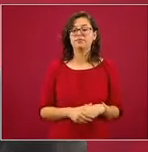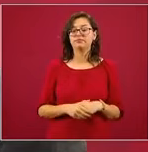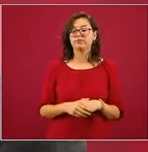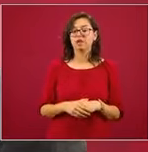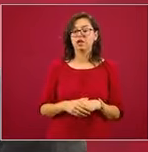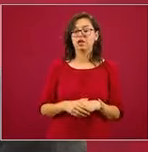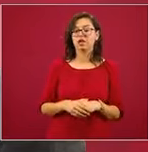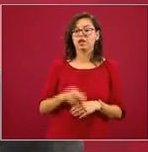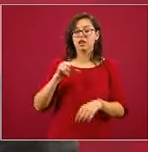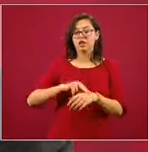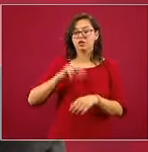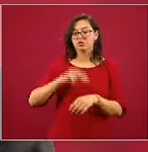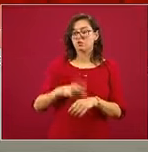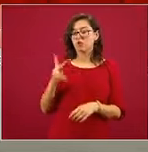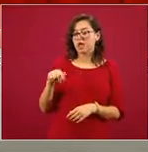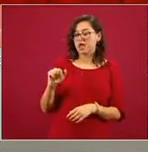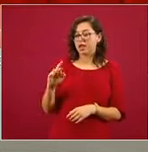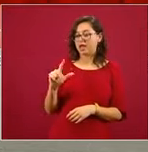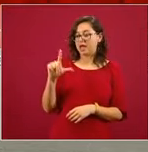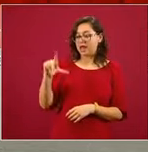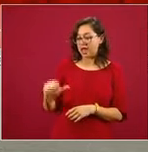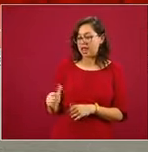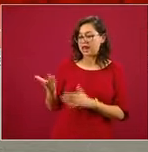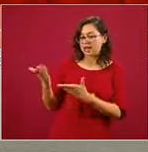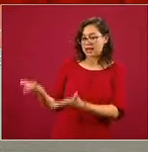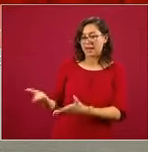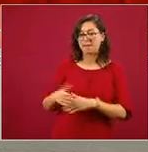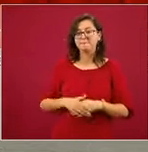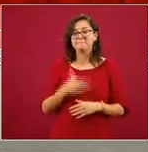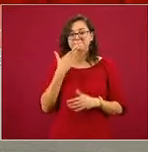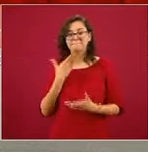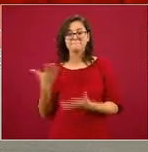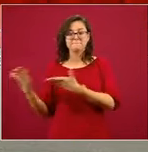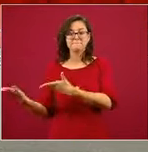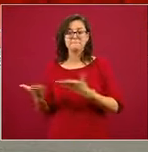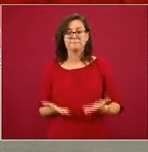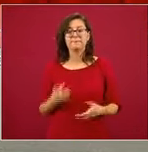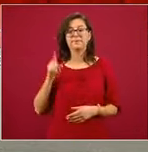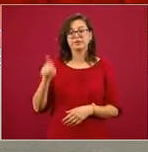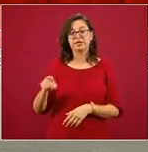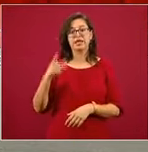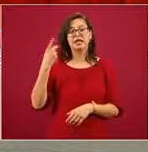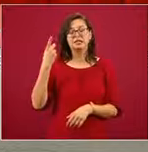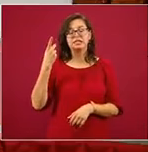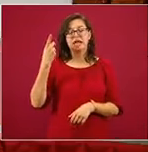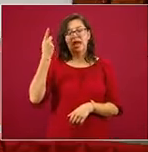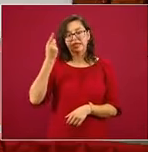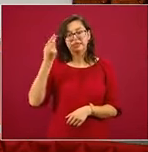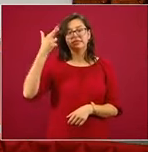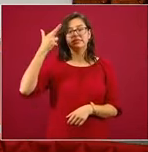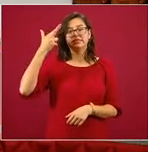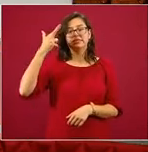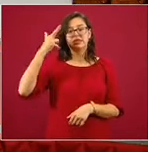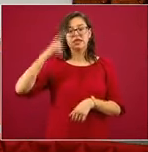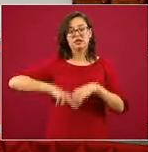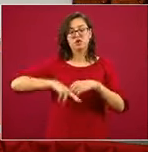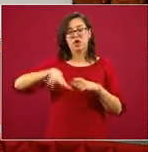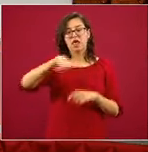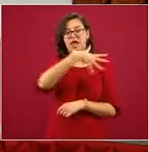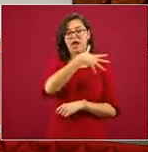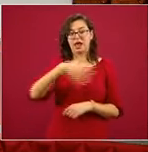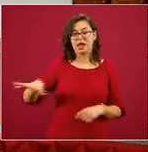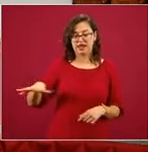Carla Berdichevsky-Feldman. Bienvenida, Carla, quien es la directora general del Centro Nacional de Equidad de Género y